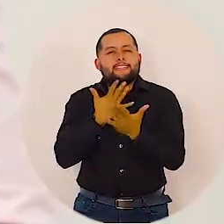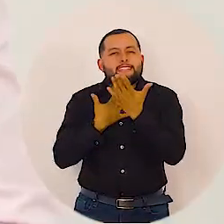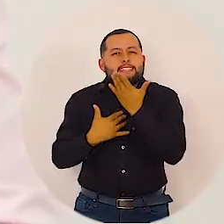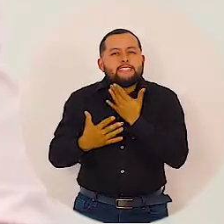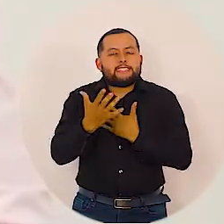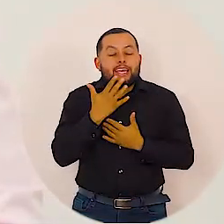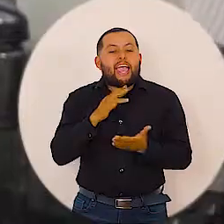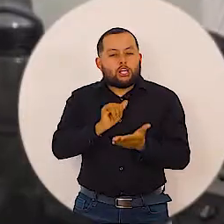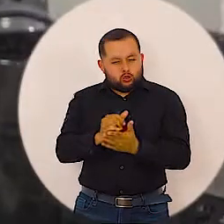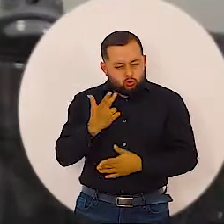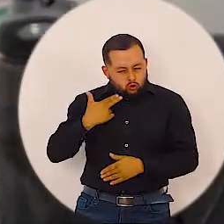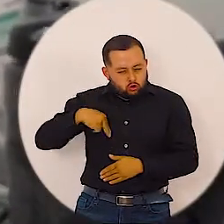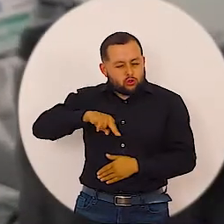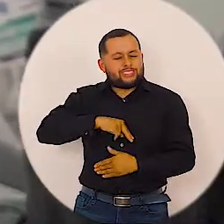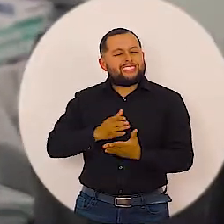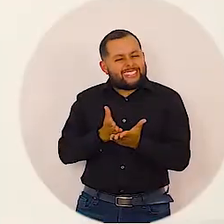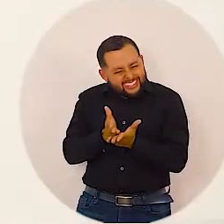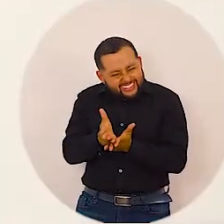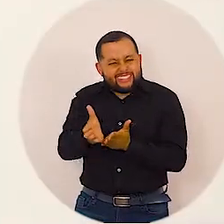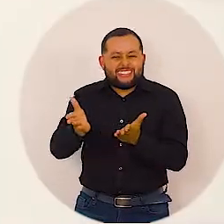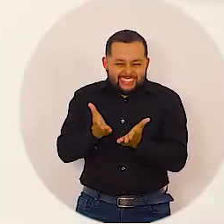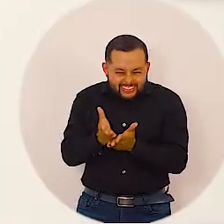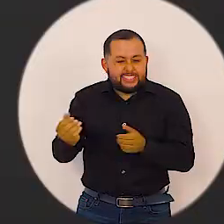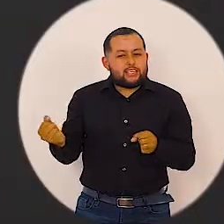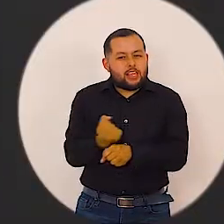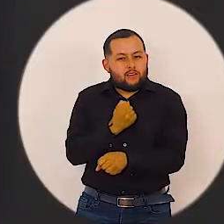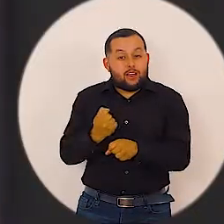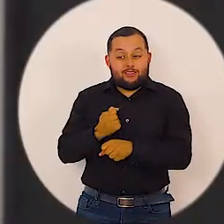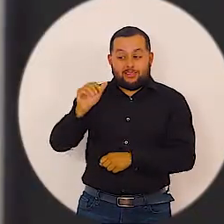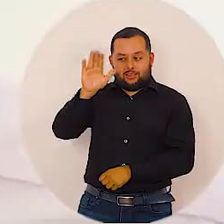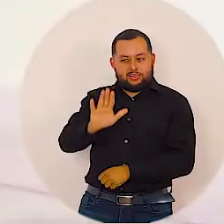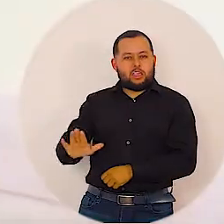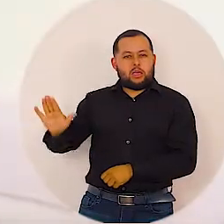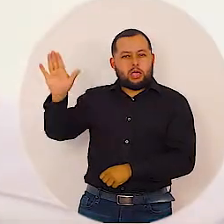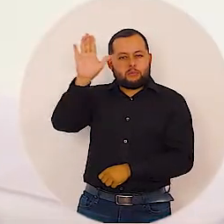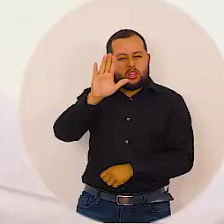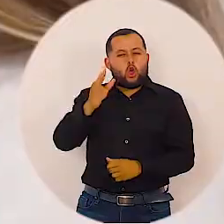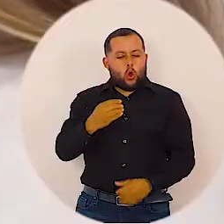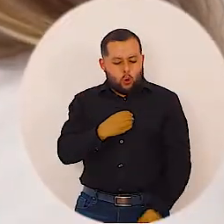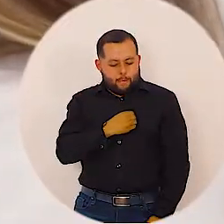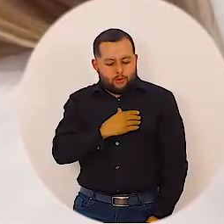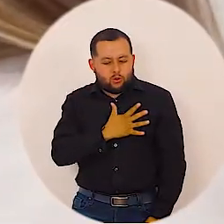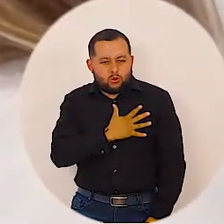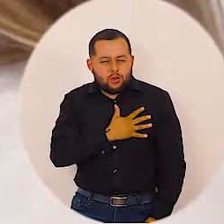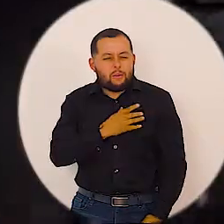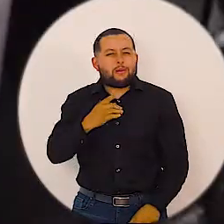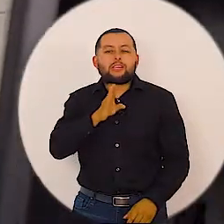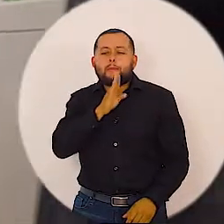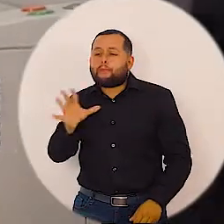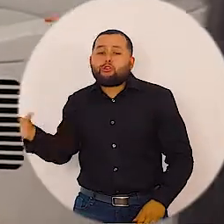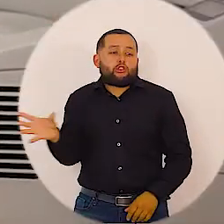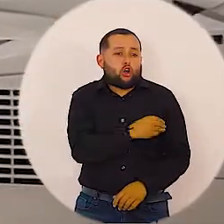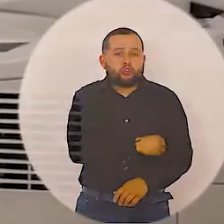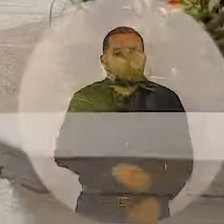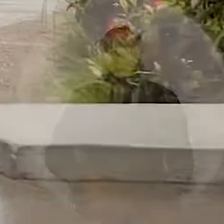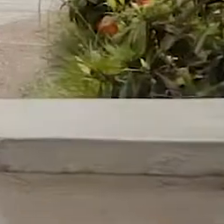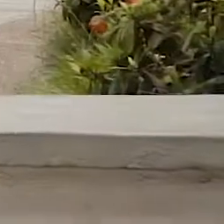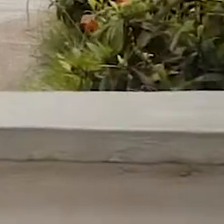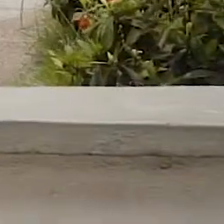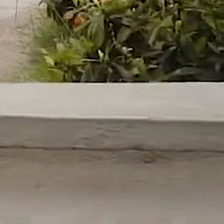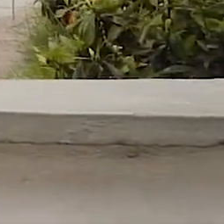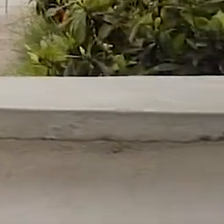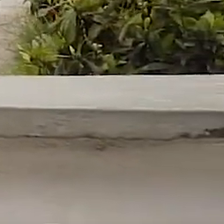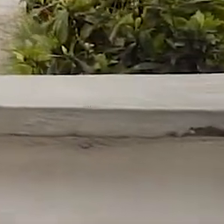lo que nos inspira hoy a seguir trabajando por un departamento con oportunidades para todos.